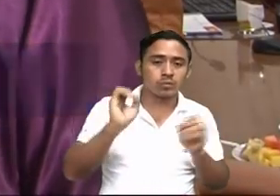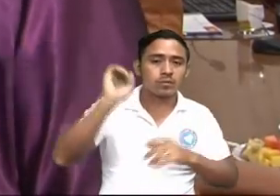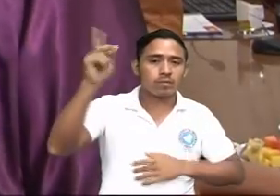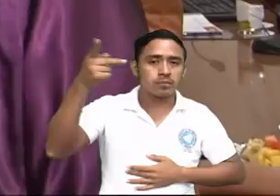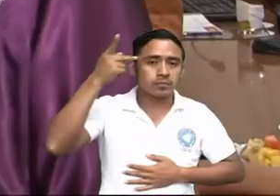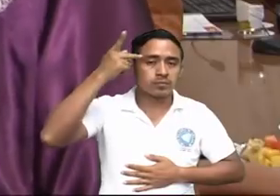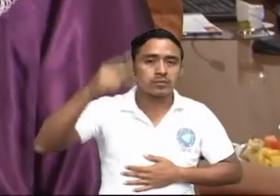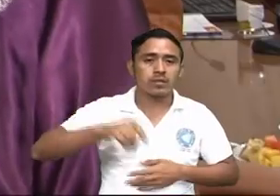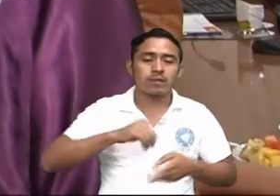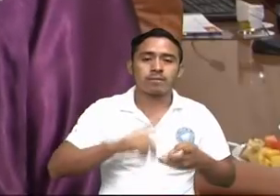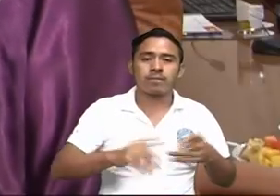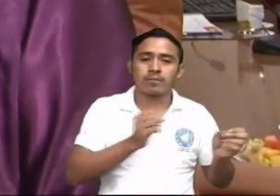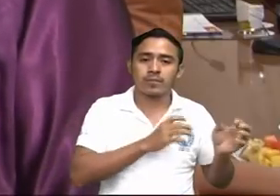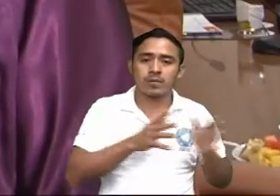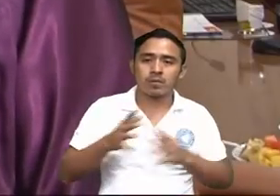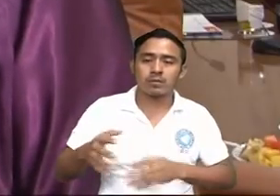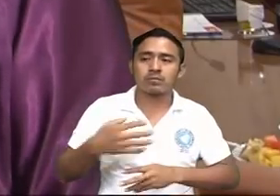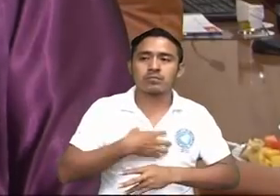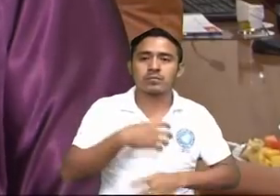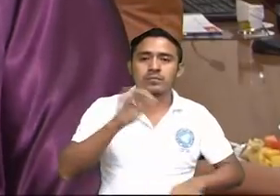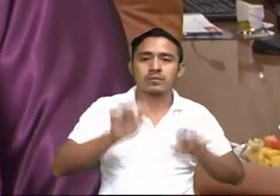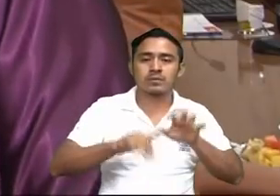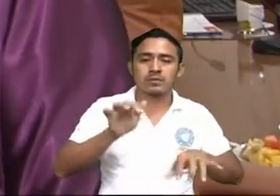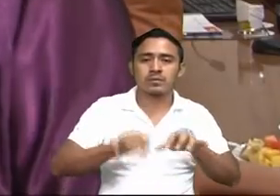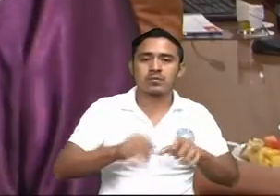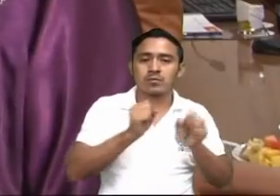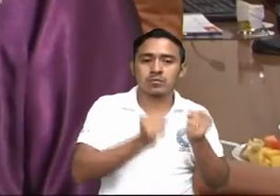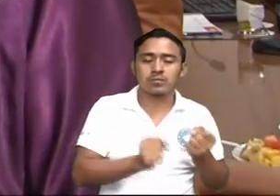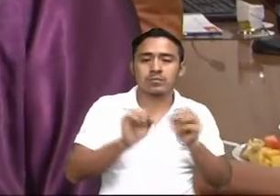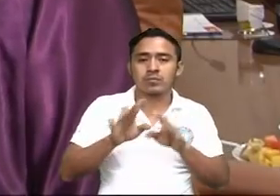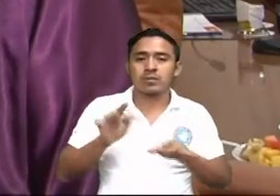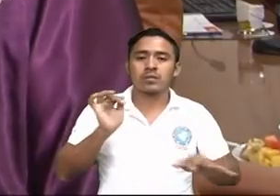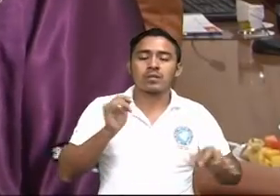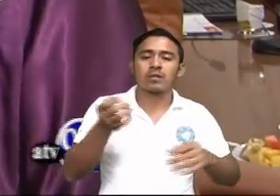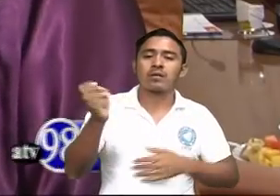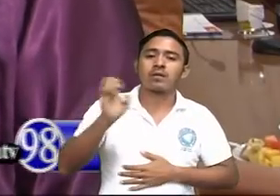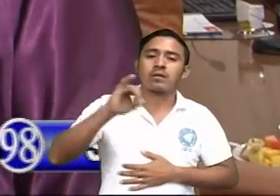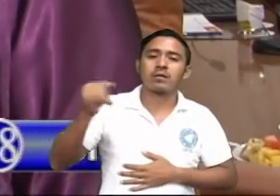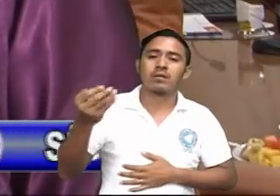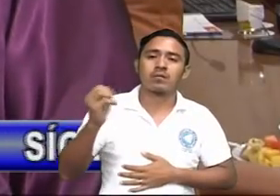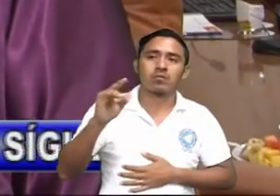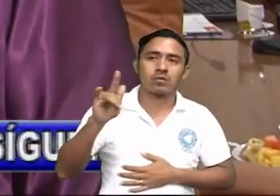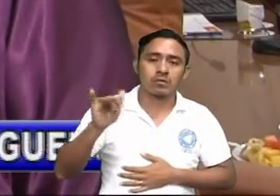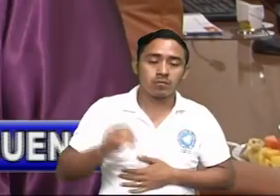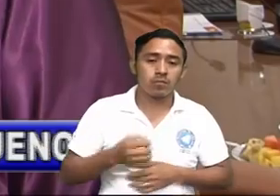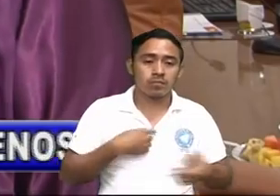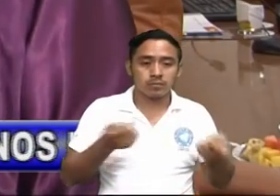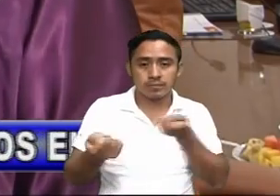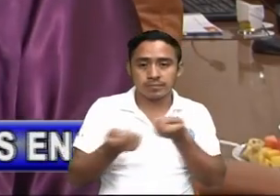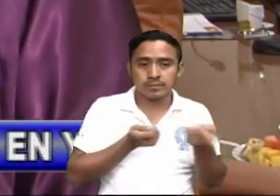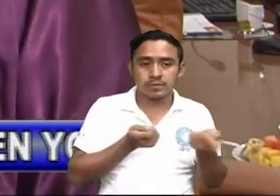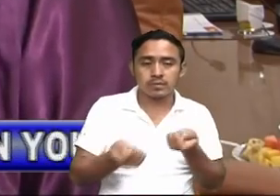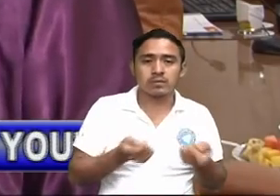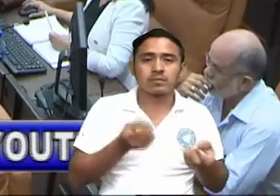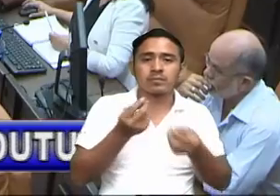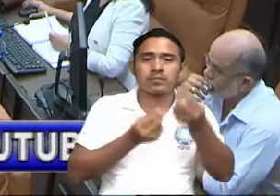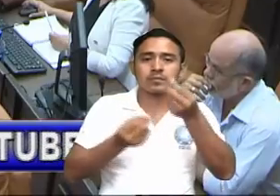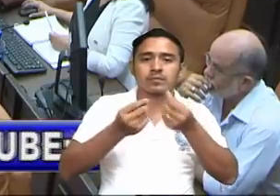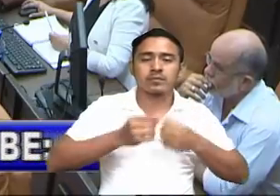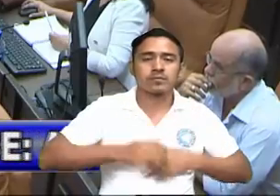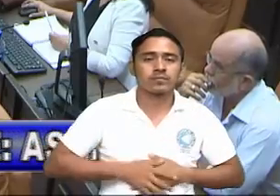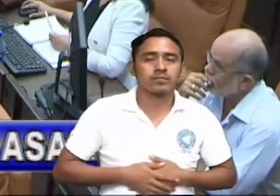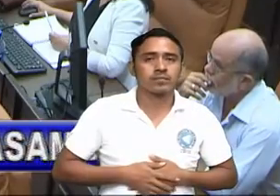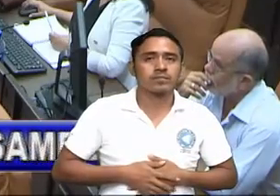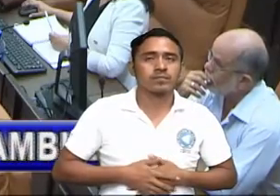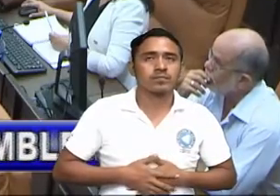una representación de la secretaria, secretario ejecutivo, que es de la parte administrativo-financiero. Muchas